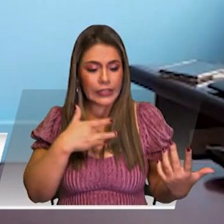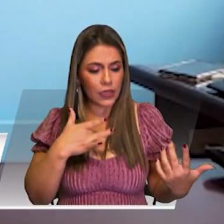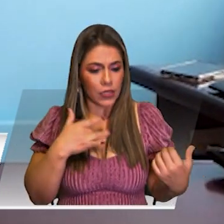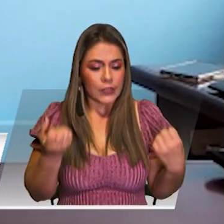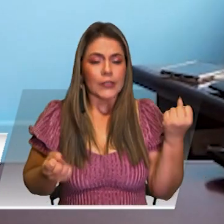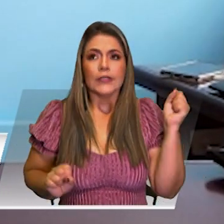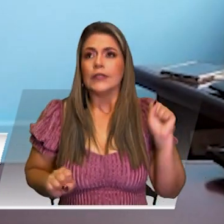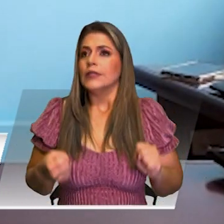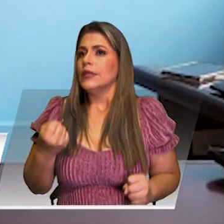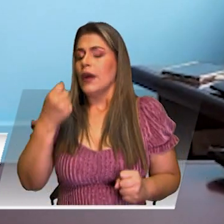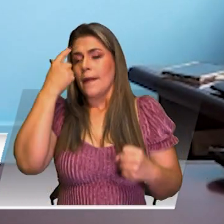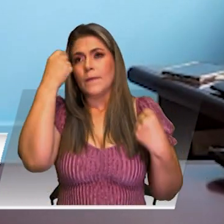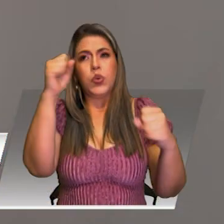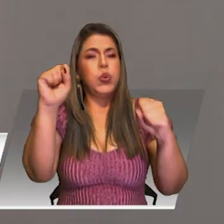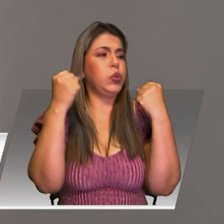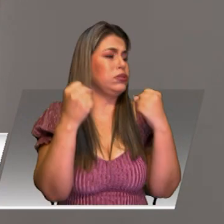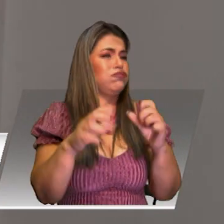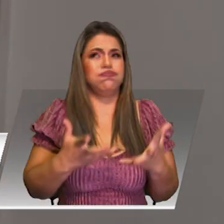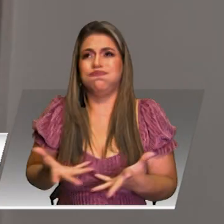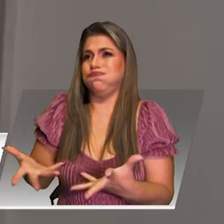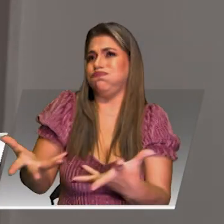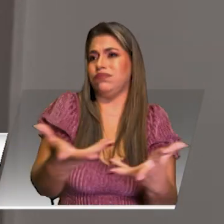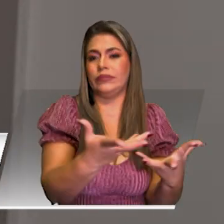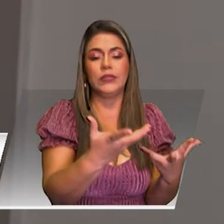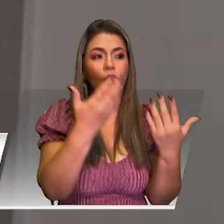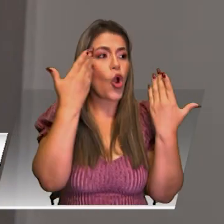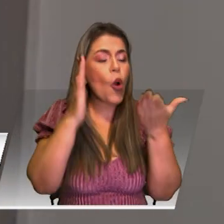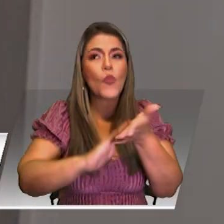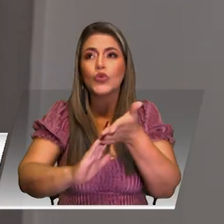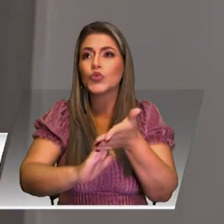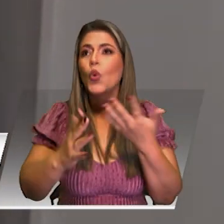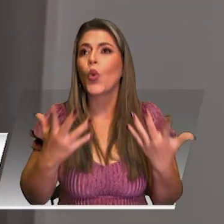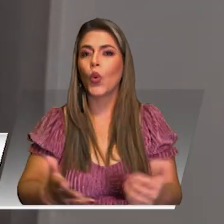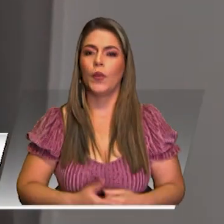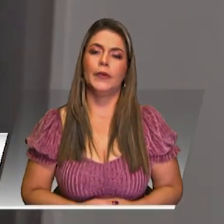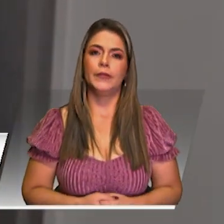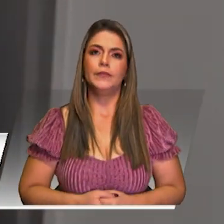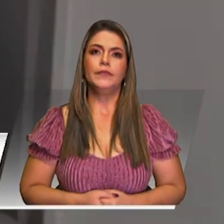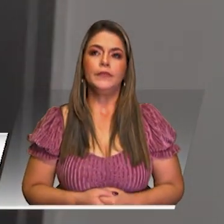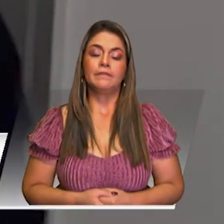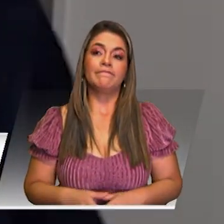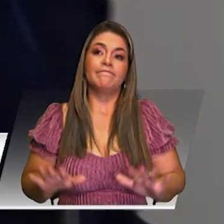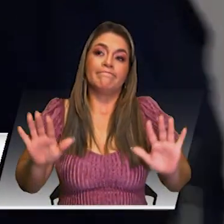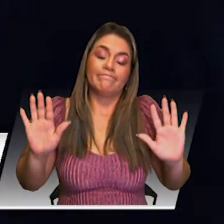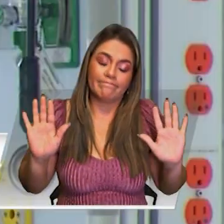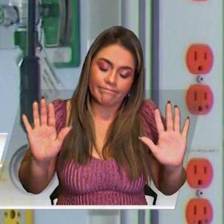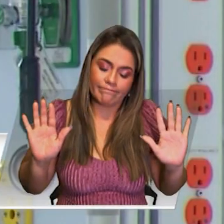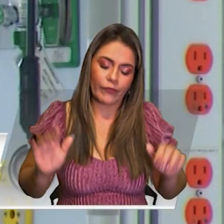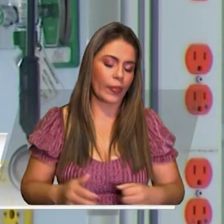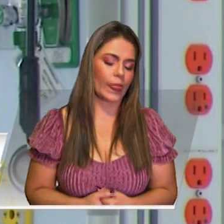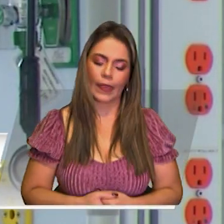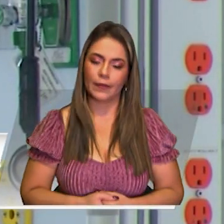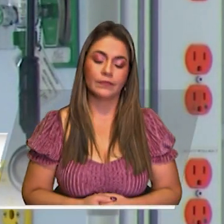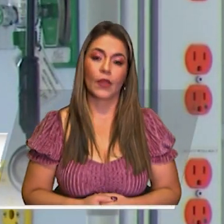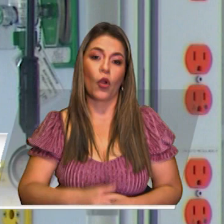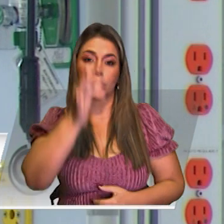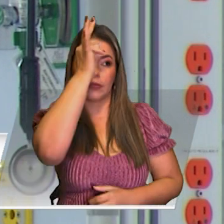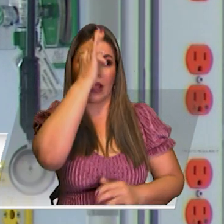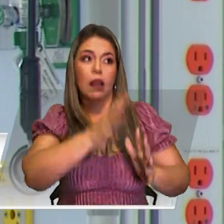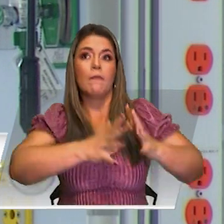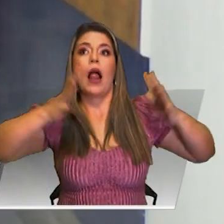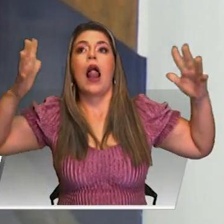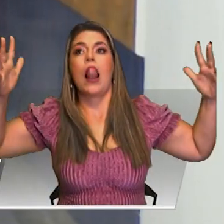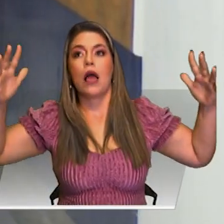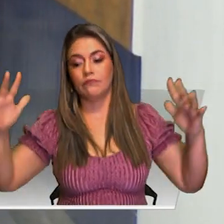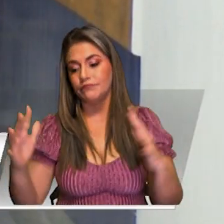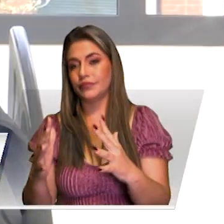esta situación que estamos viviendo. Y es que el problema de abastecimiento de oxígeno no distingue por tamaño de la institución médica.